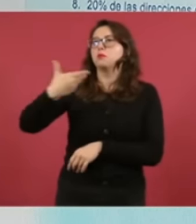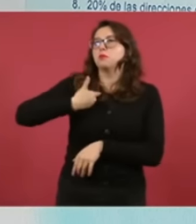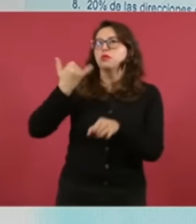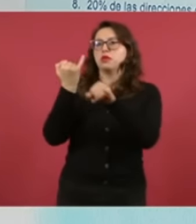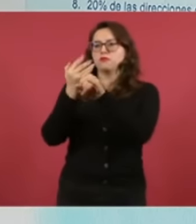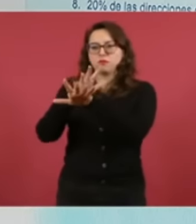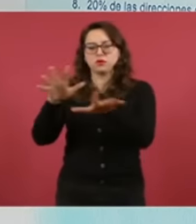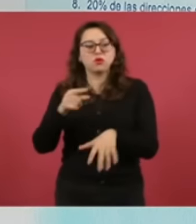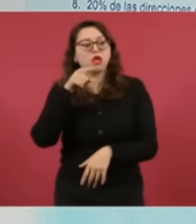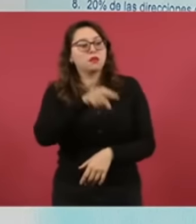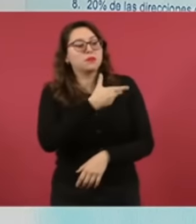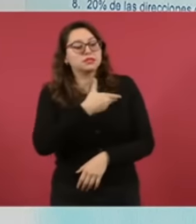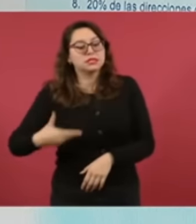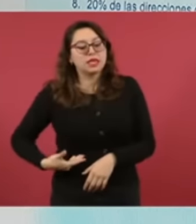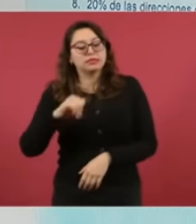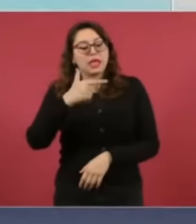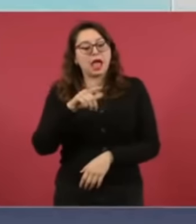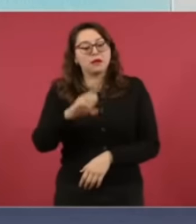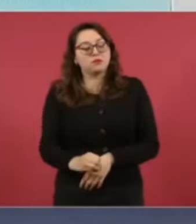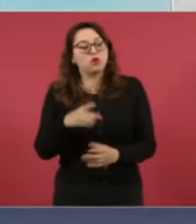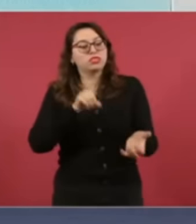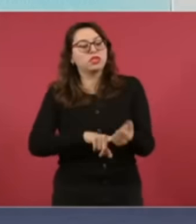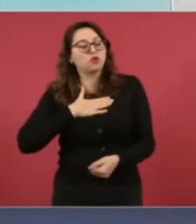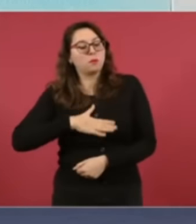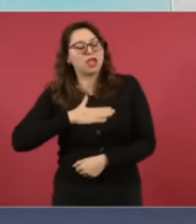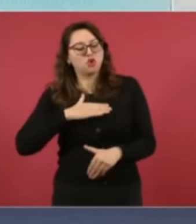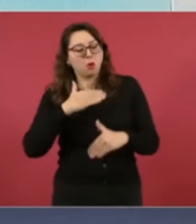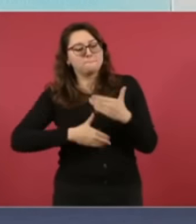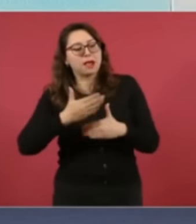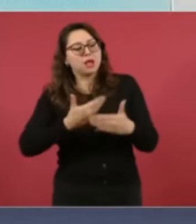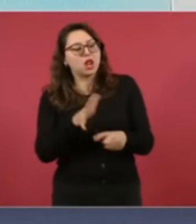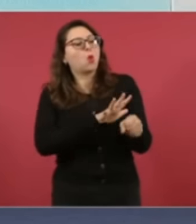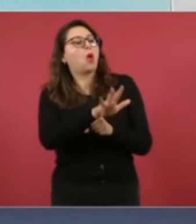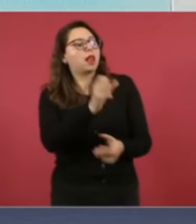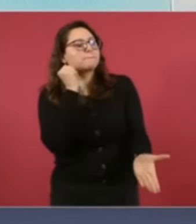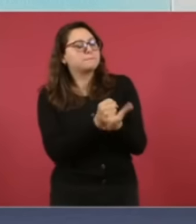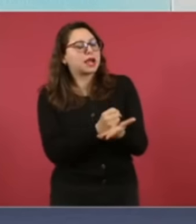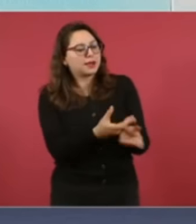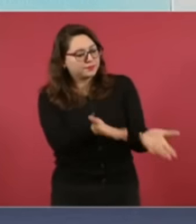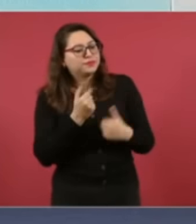Se los puedo probar.